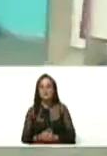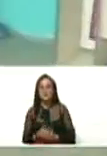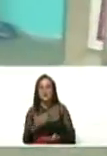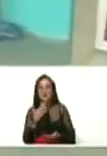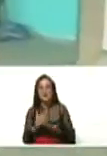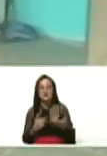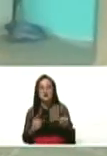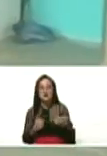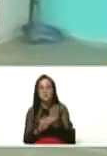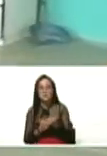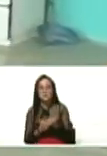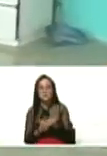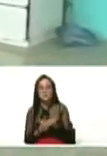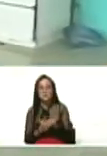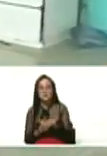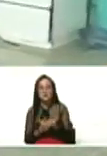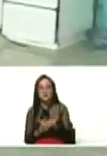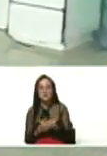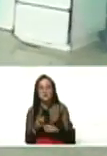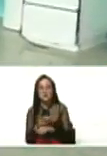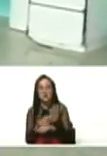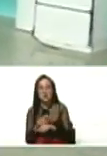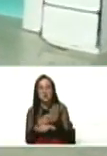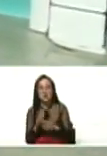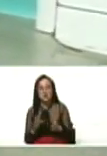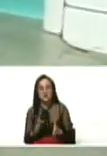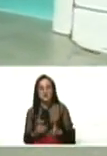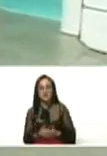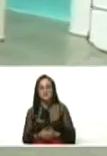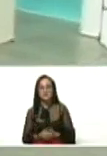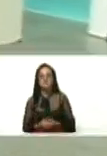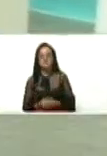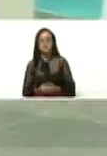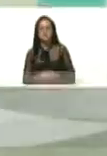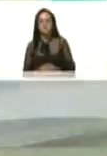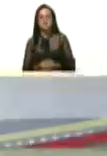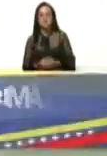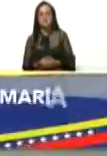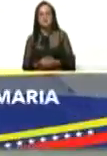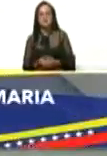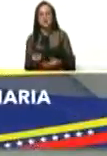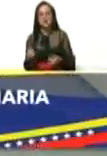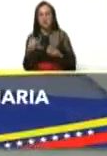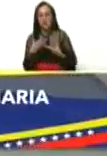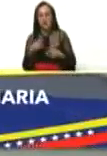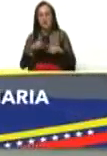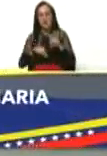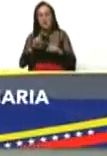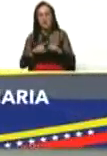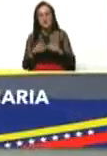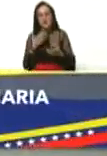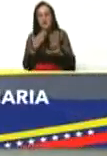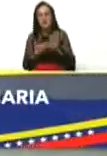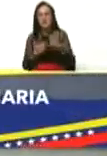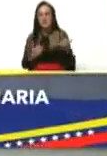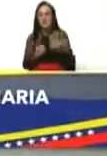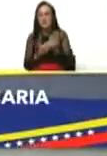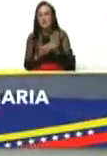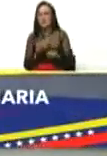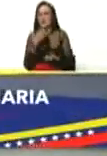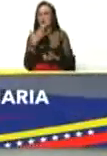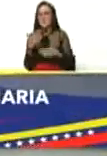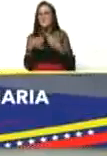apoyo de nuestro señor gobernador, que nos ha dado indudablemente las herramientas, hemos apoyado en cada una de las mejoras de